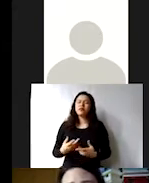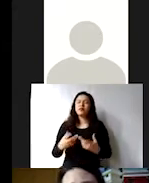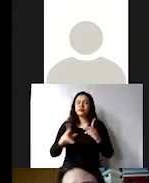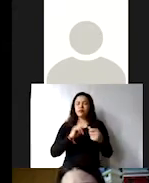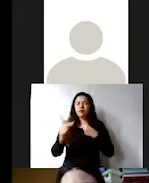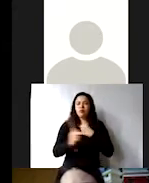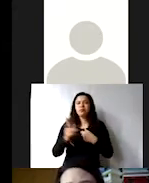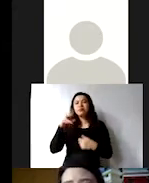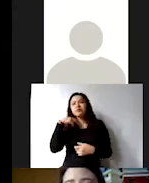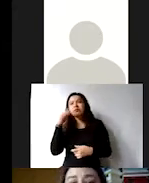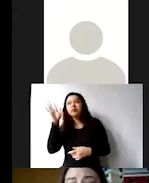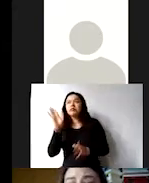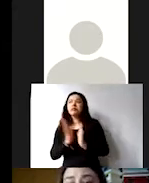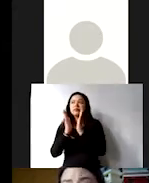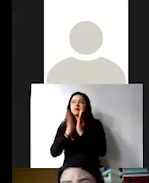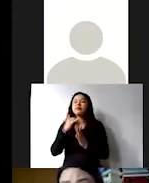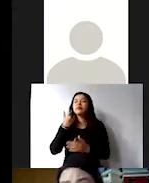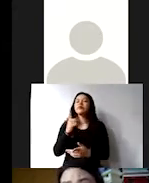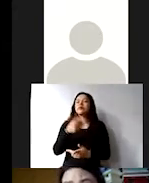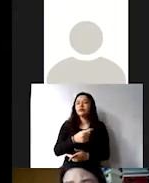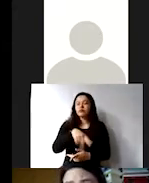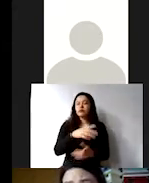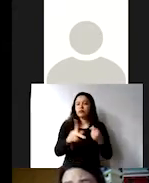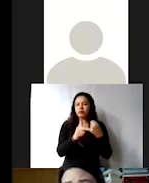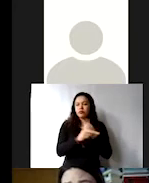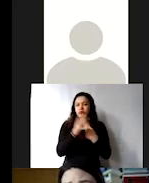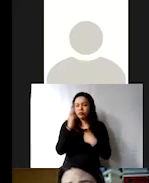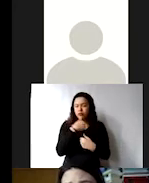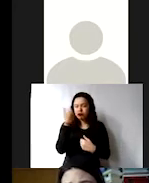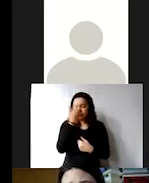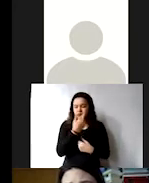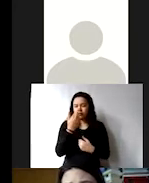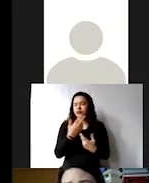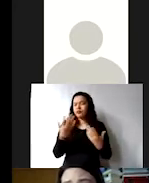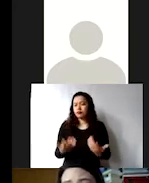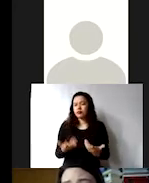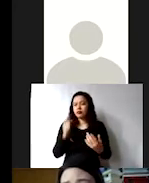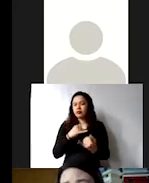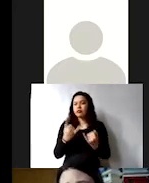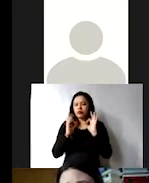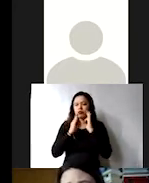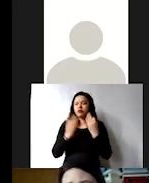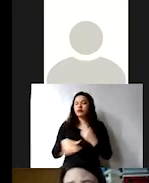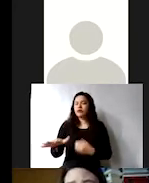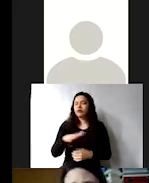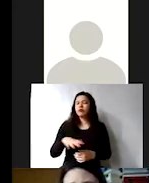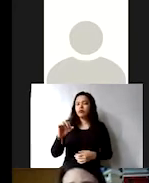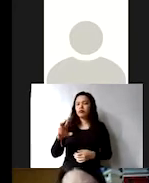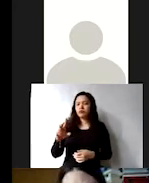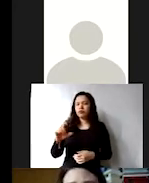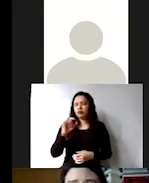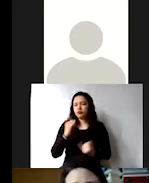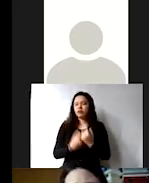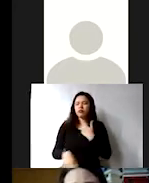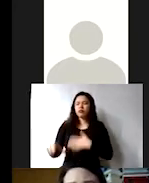Agenda 2030. Tenemos un mecanismo de revisión también de sociedad civil a nivel Latinoamérica en el marco de la